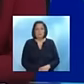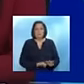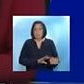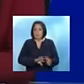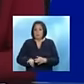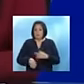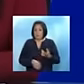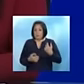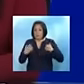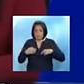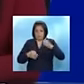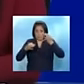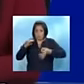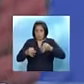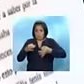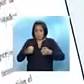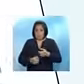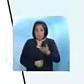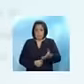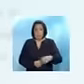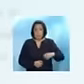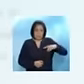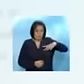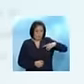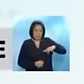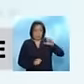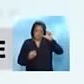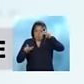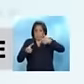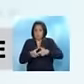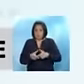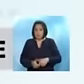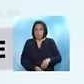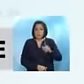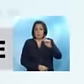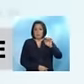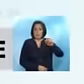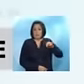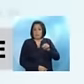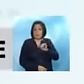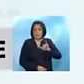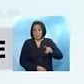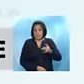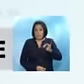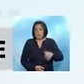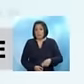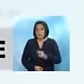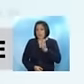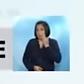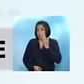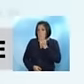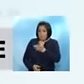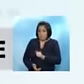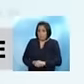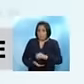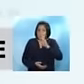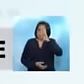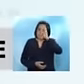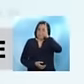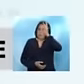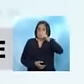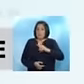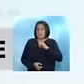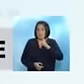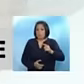Y según la Corte Suprema de Justicia de Chile, el congresista Kenji Fujimori dijo que su madre, Susana Iguchi, inventó la denuncia